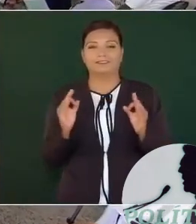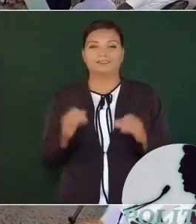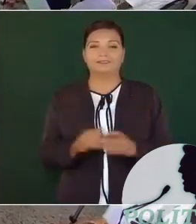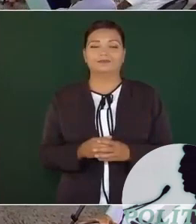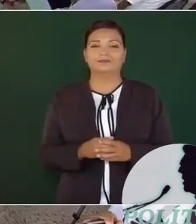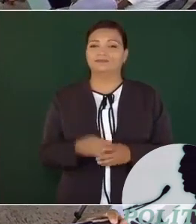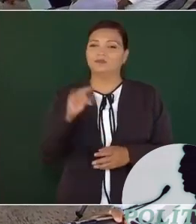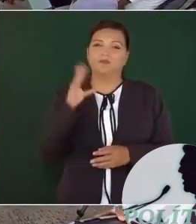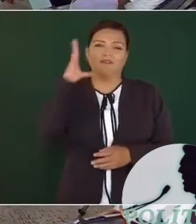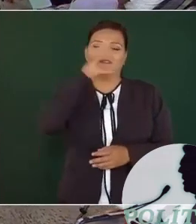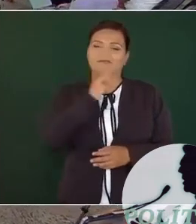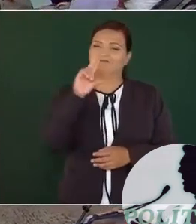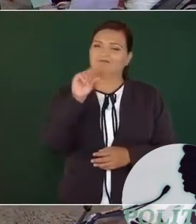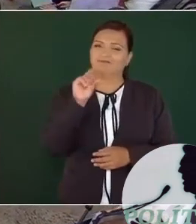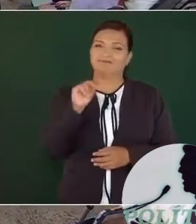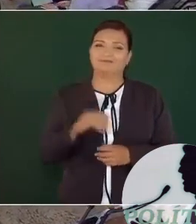no el calor.